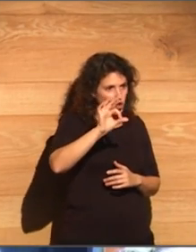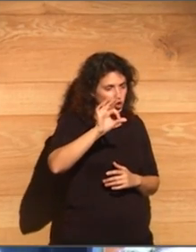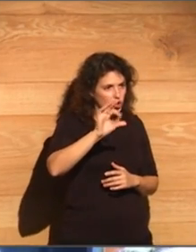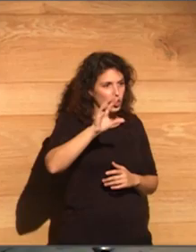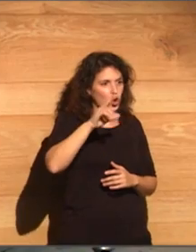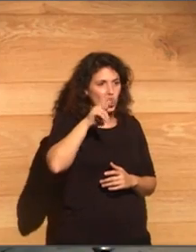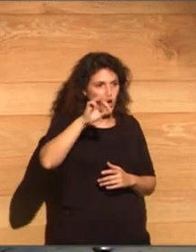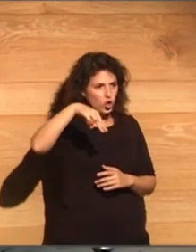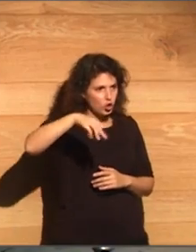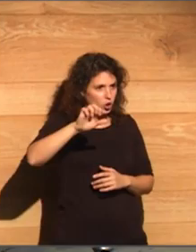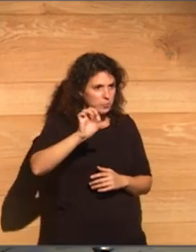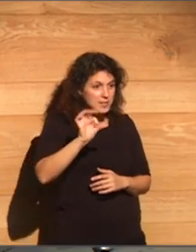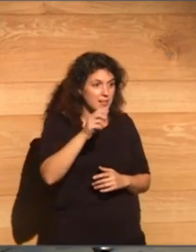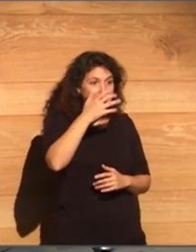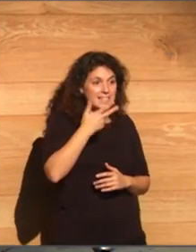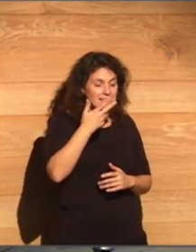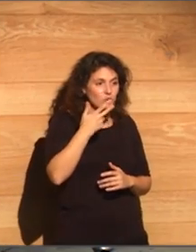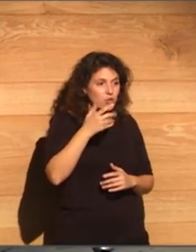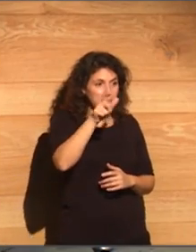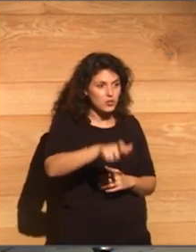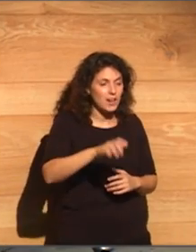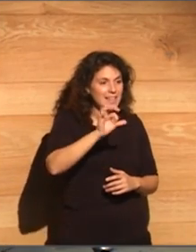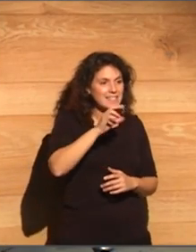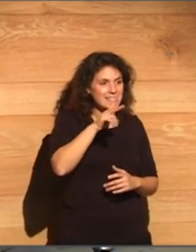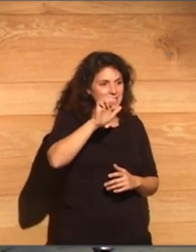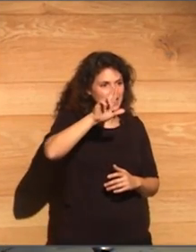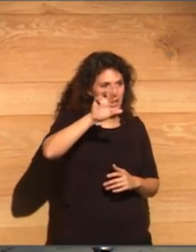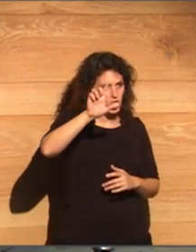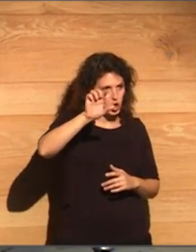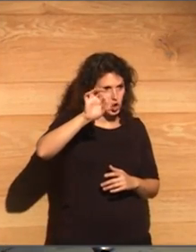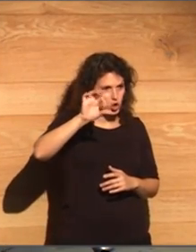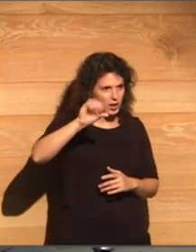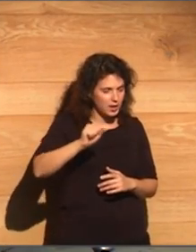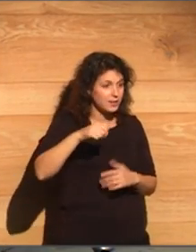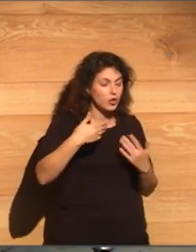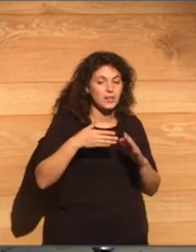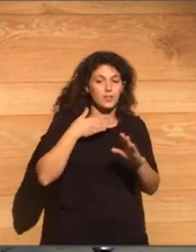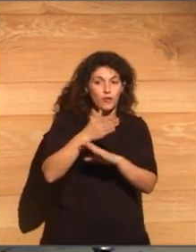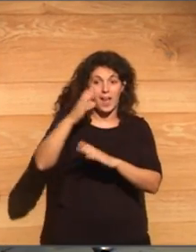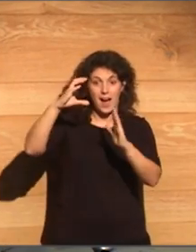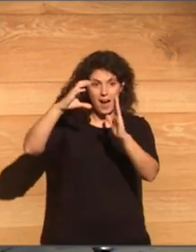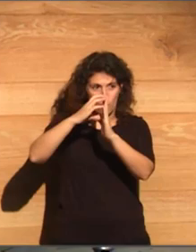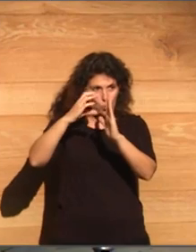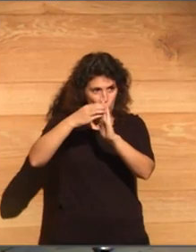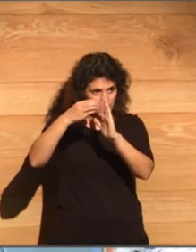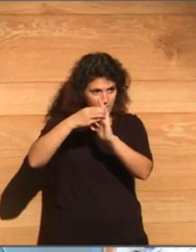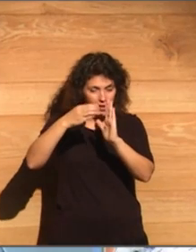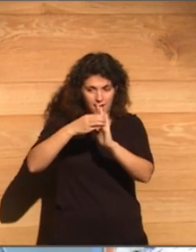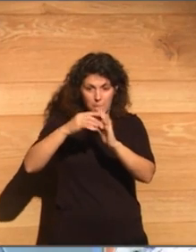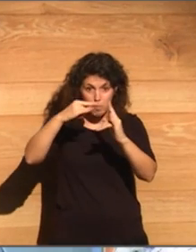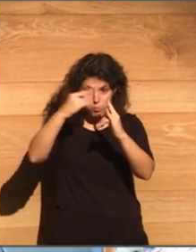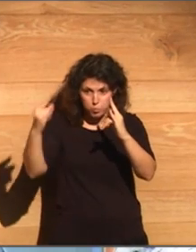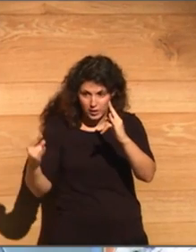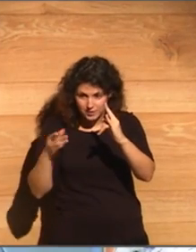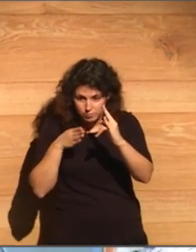señora Sherlocka. ¿A Sherlocka? Vale. Me voy a Cuenca por lo cruzando que sea. Cruzando un puente de Cuenca. Bueno, es que lo. Un como puente, si lo el